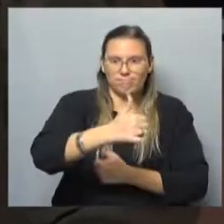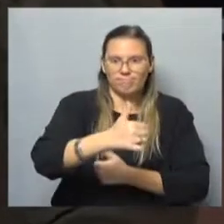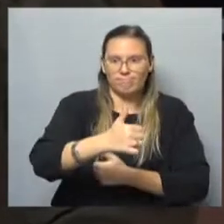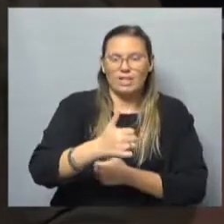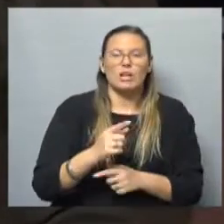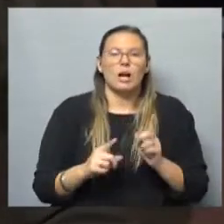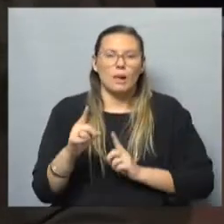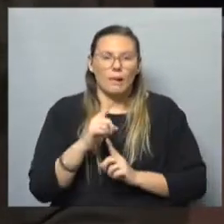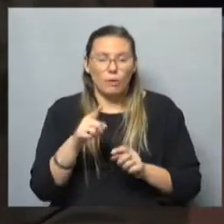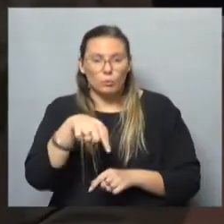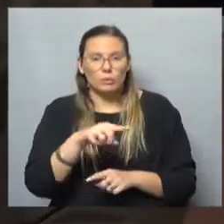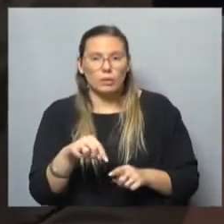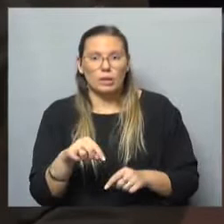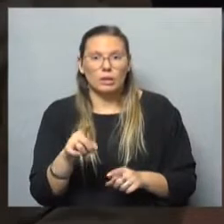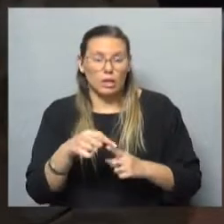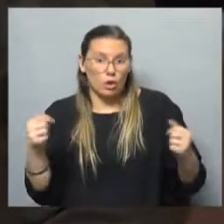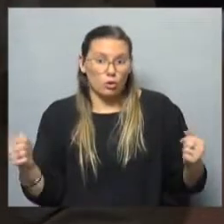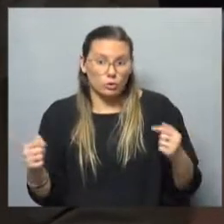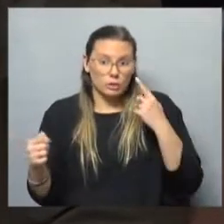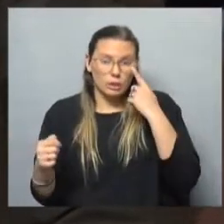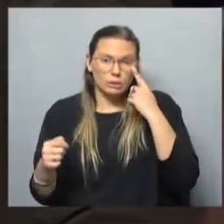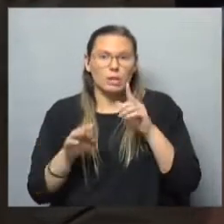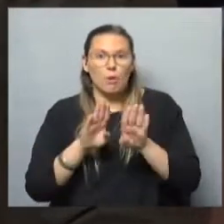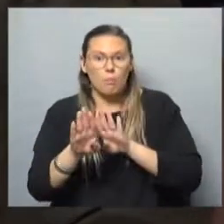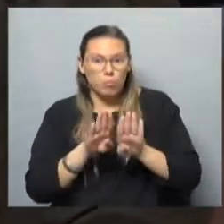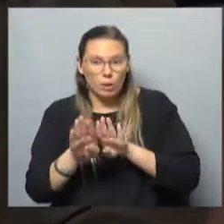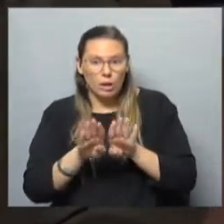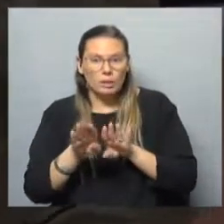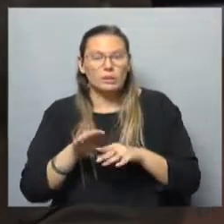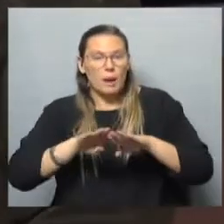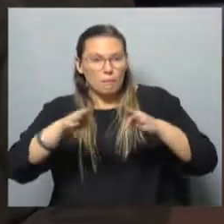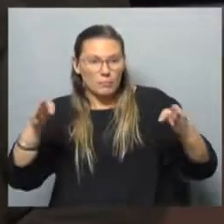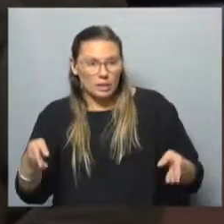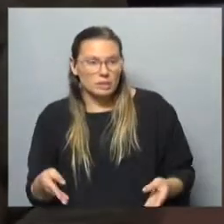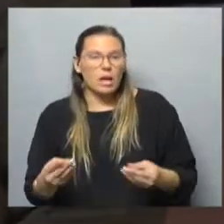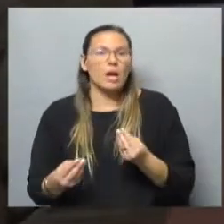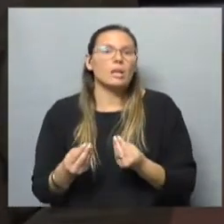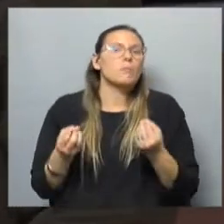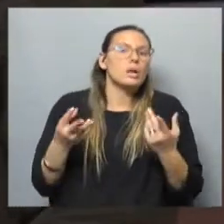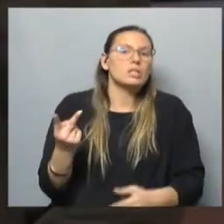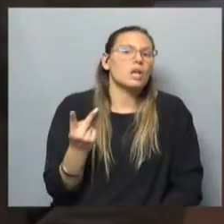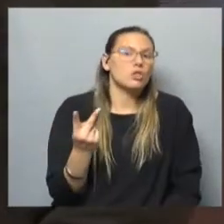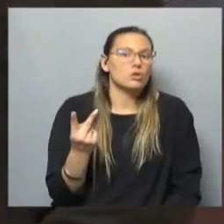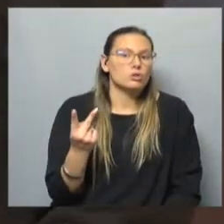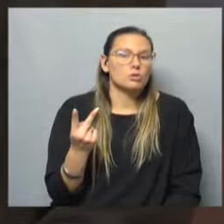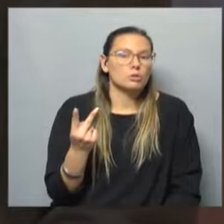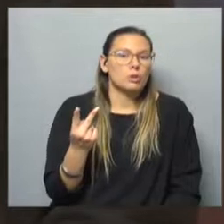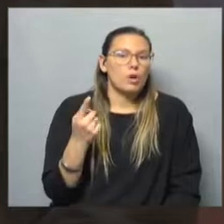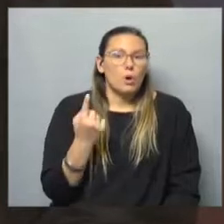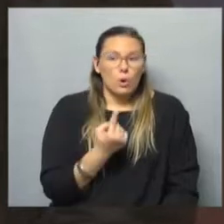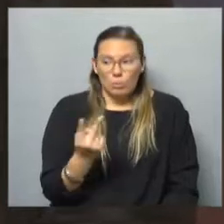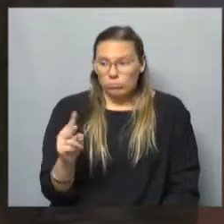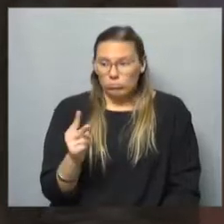he visto, ustedes hacen hasta de objetos, le hacen de puerta, de mesa a algún compañero. ¿Qué pasa cuando son dos? O sea, que es uno o el